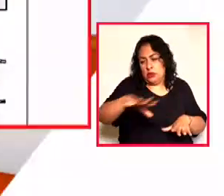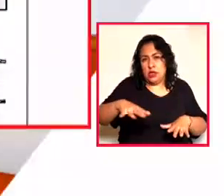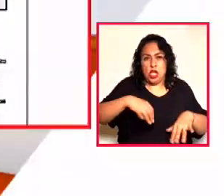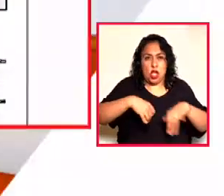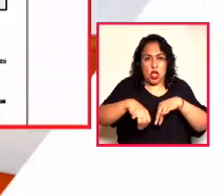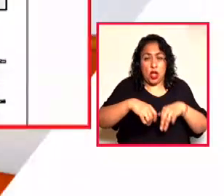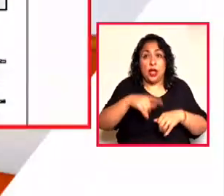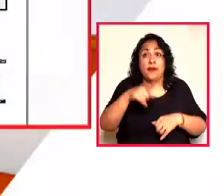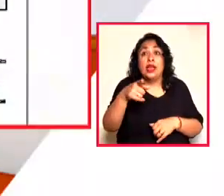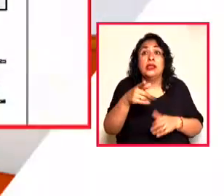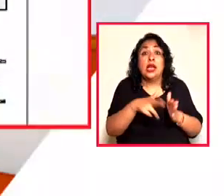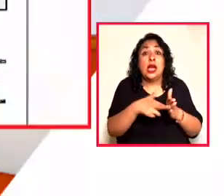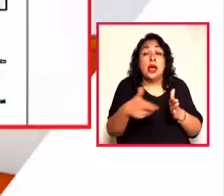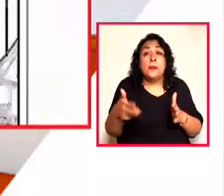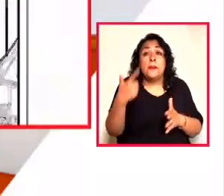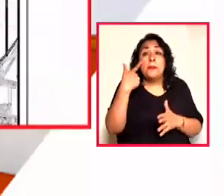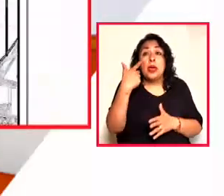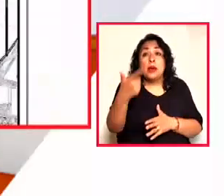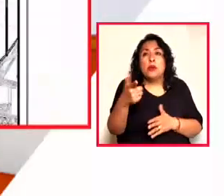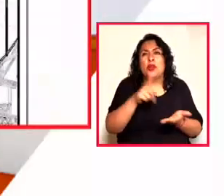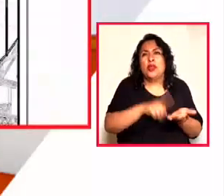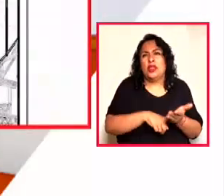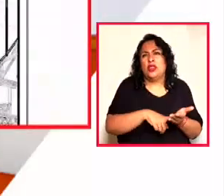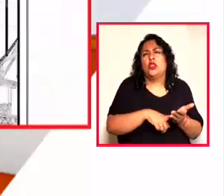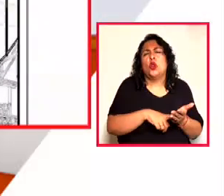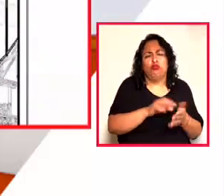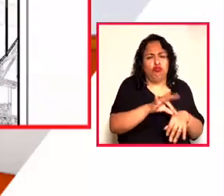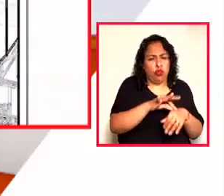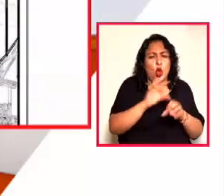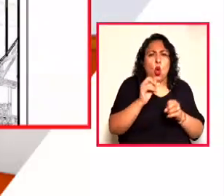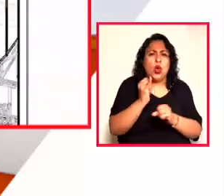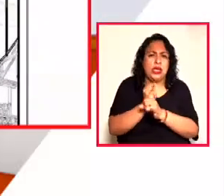Es una edición que se encuentra disponible en el formato físico y digital.